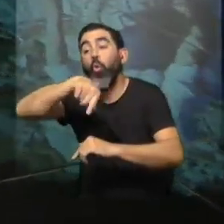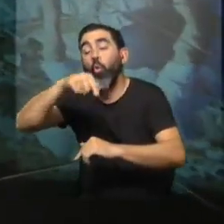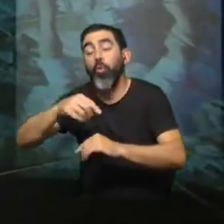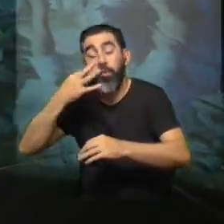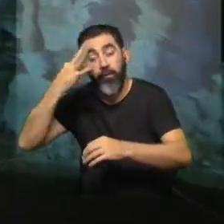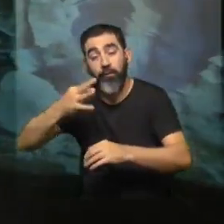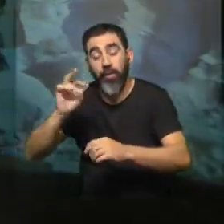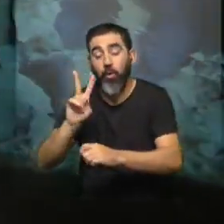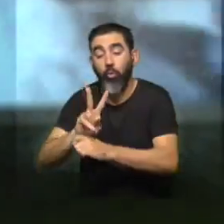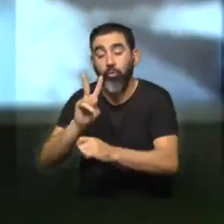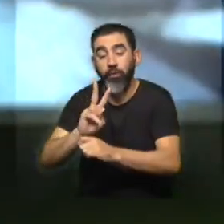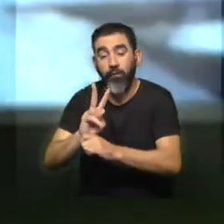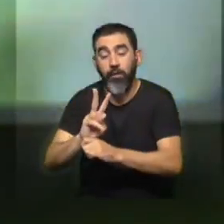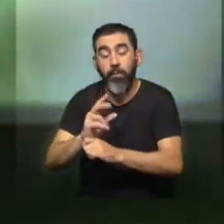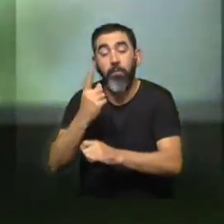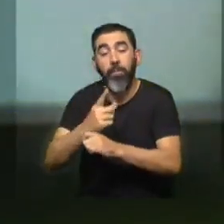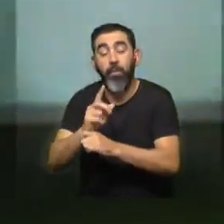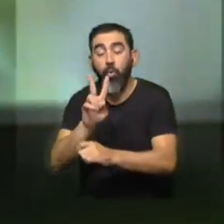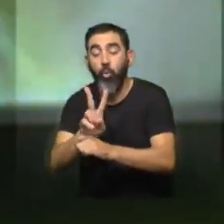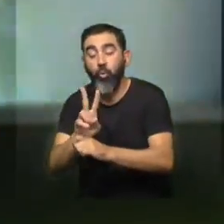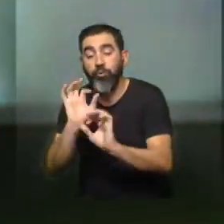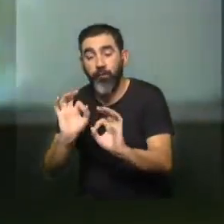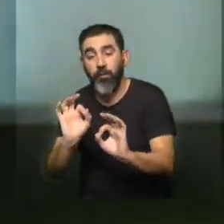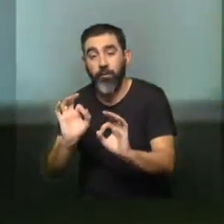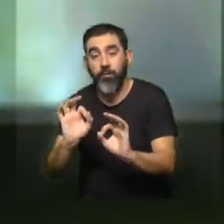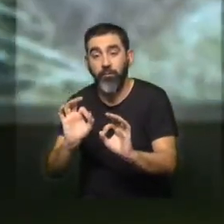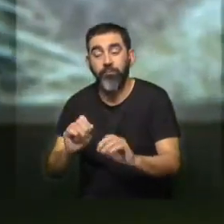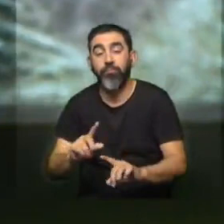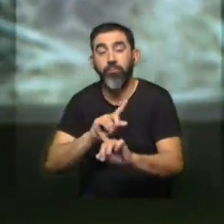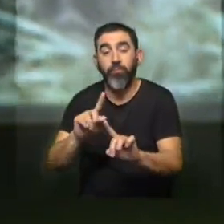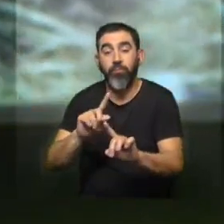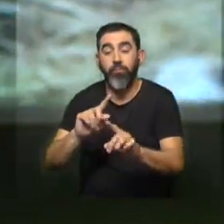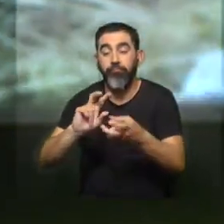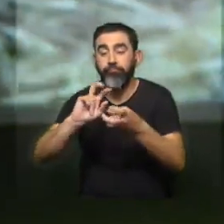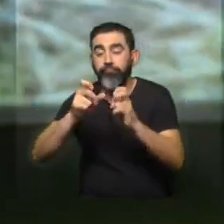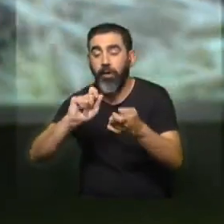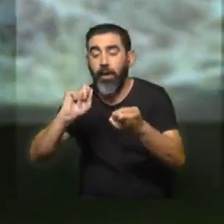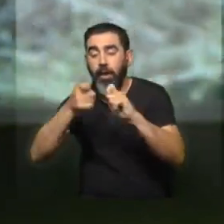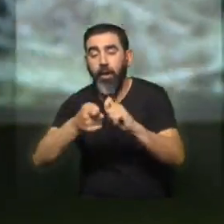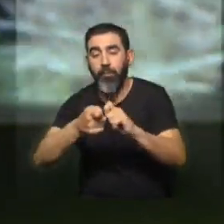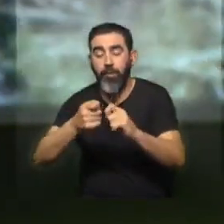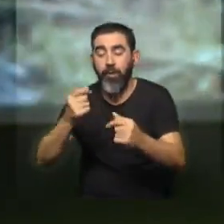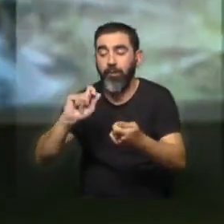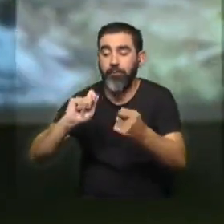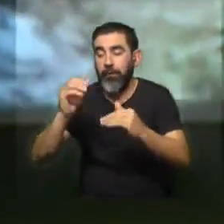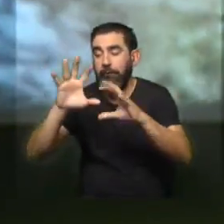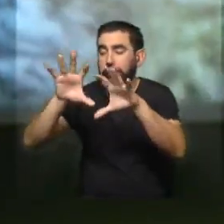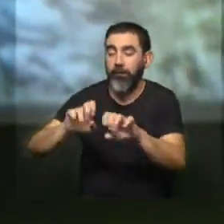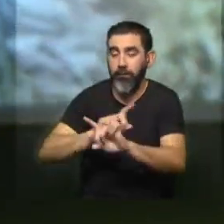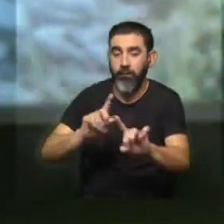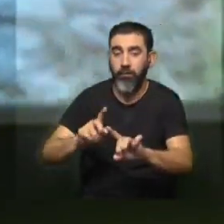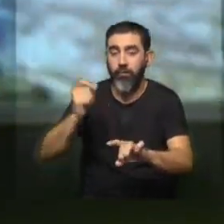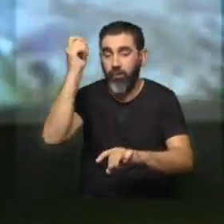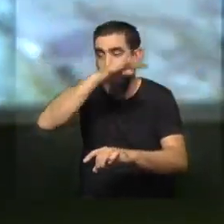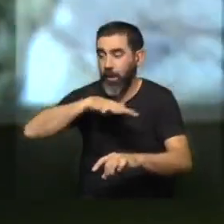poder conservarlos. Lo primero es conservarlos y no reutilizarlos no solo a gran escala, sino cuando estás en un